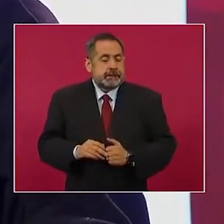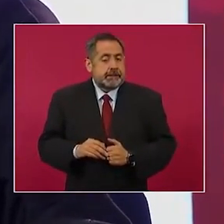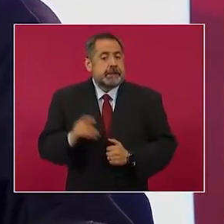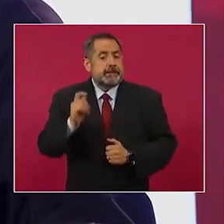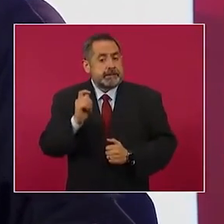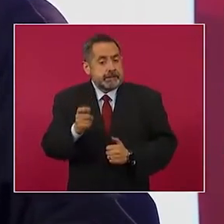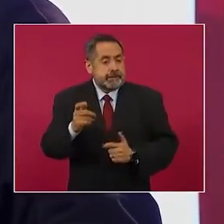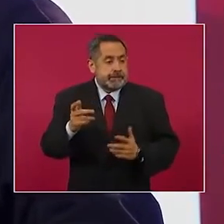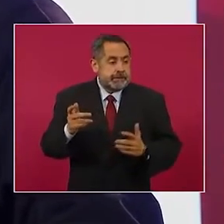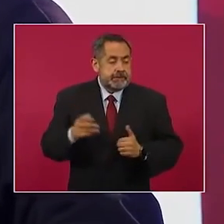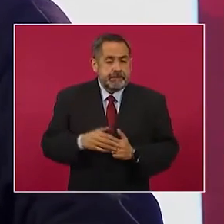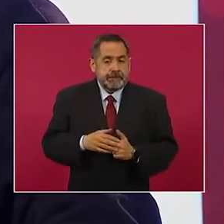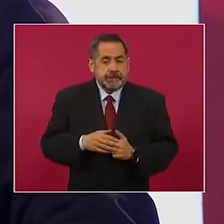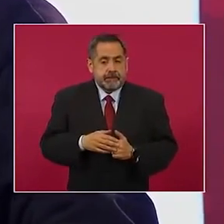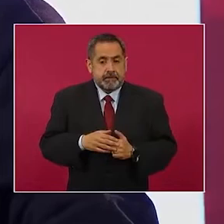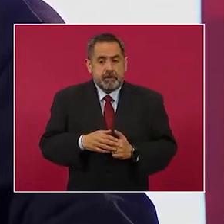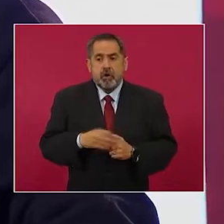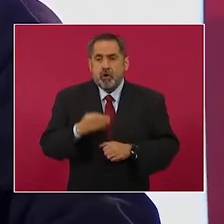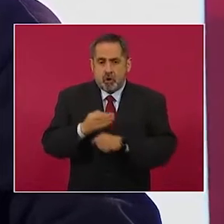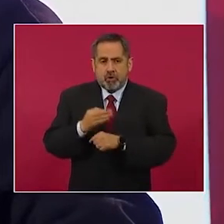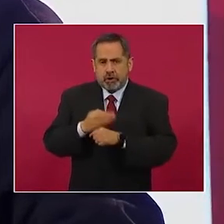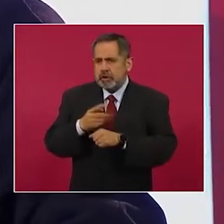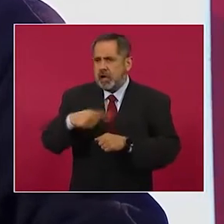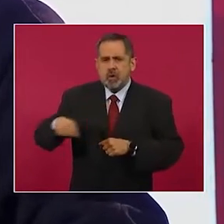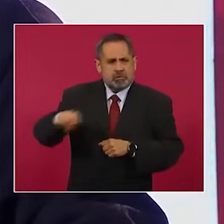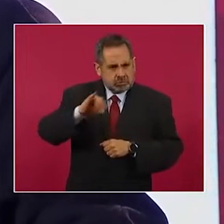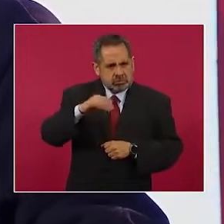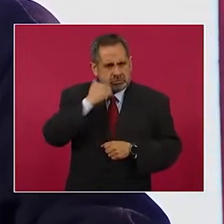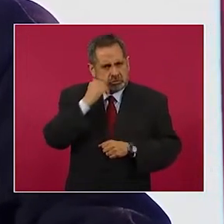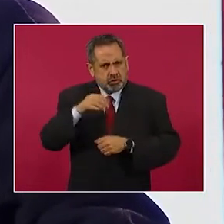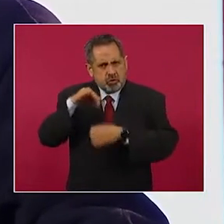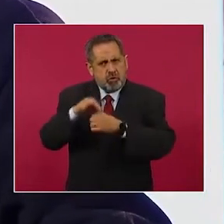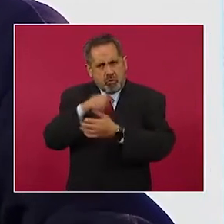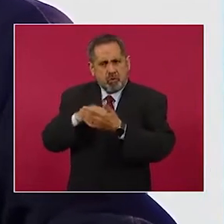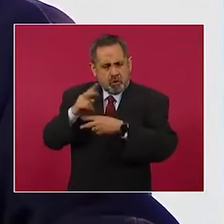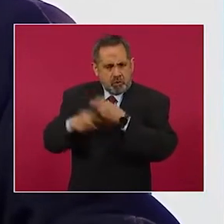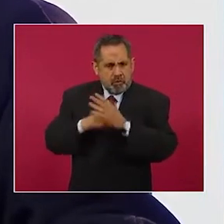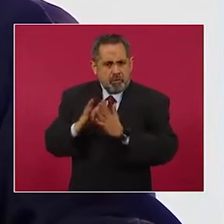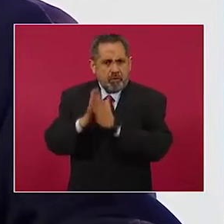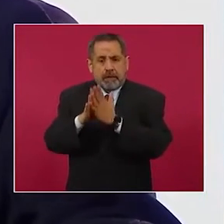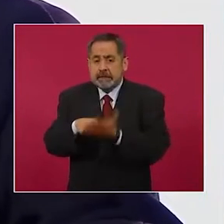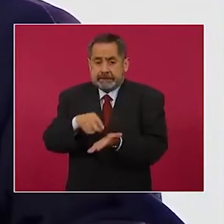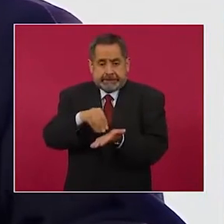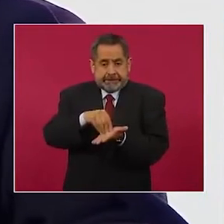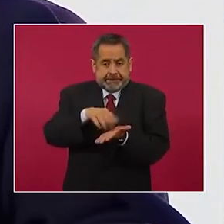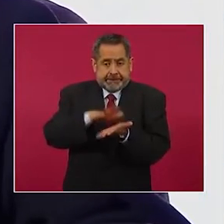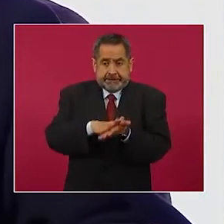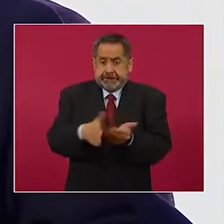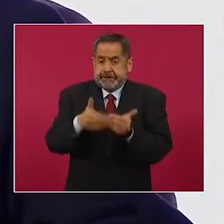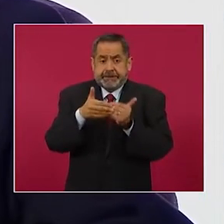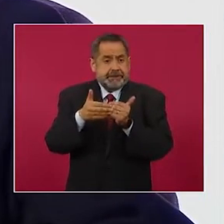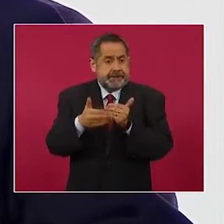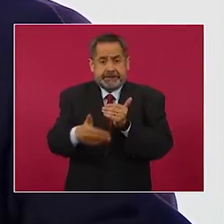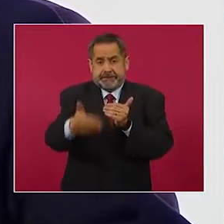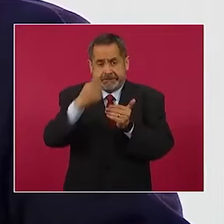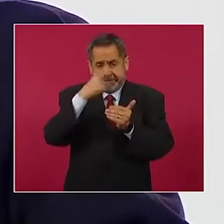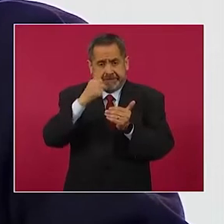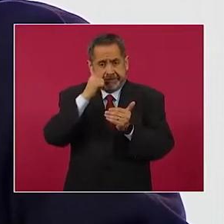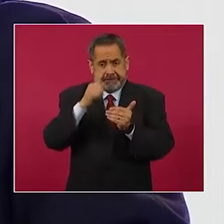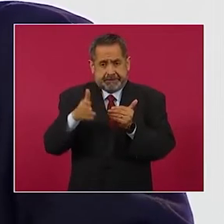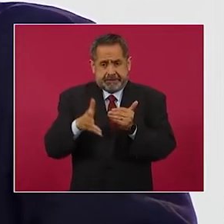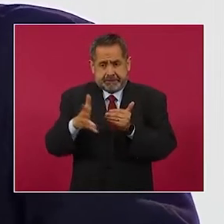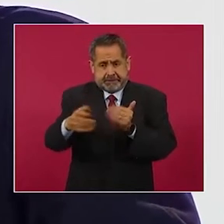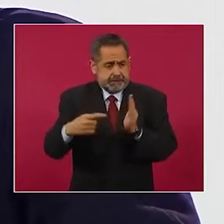que quieren ayudar a este ejercicio democrático que va a quedar establecido, porque ya